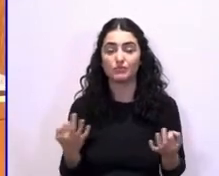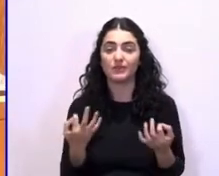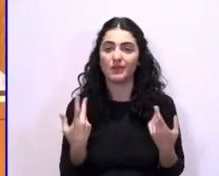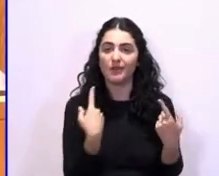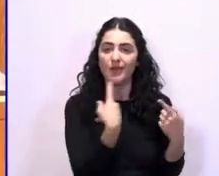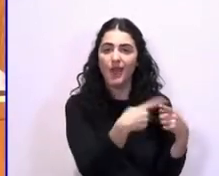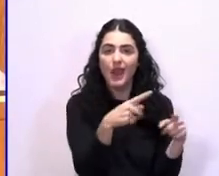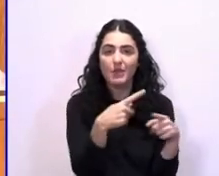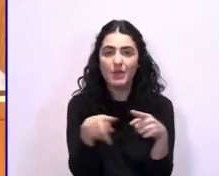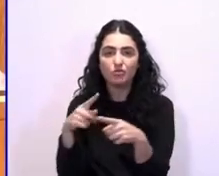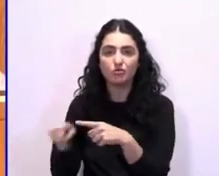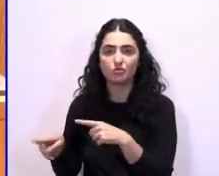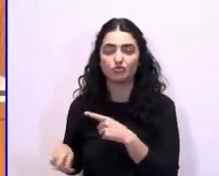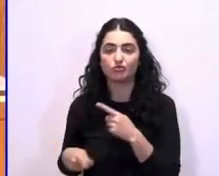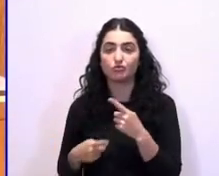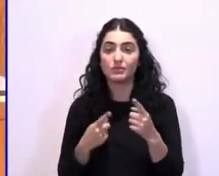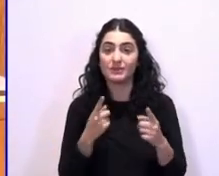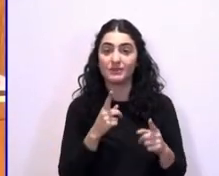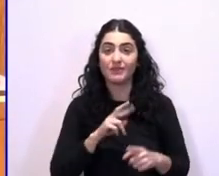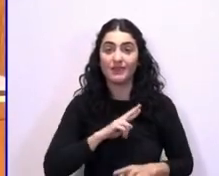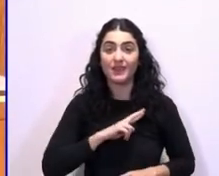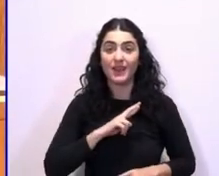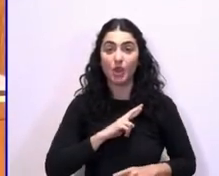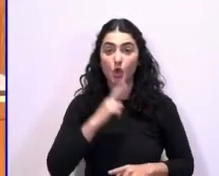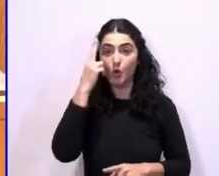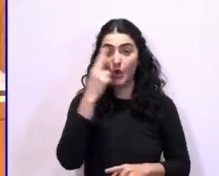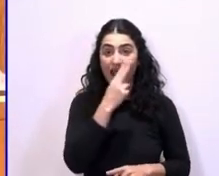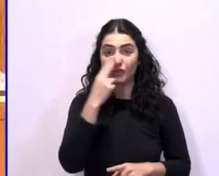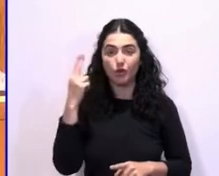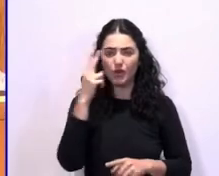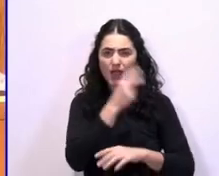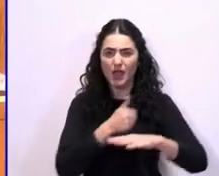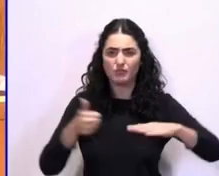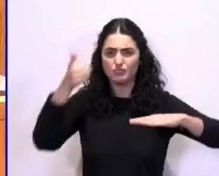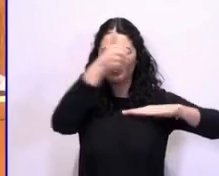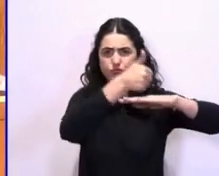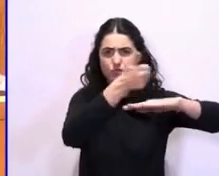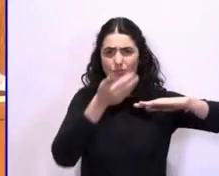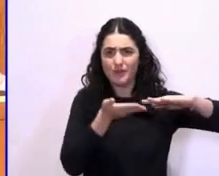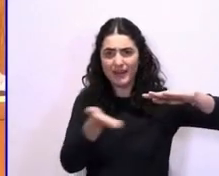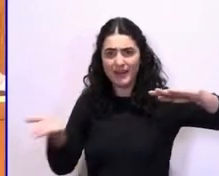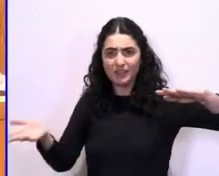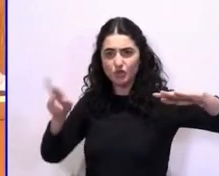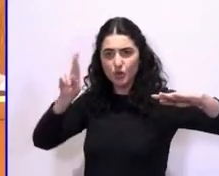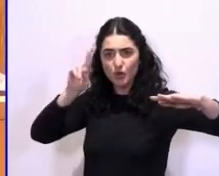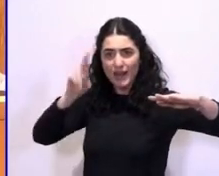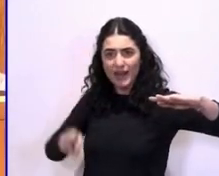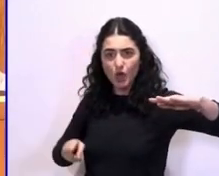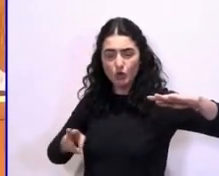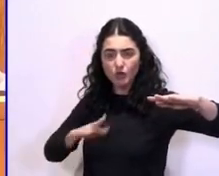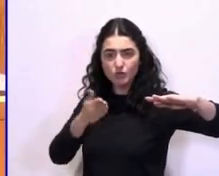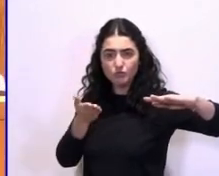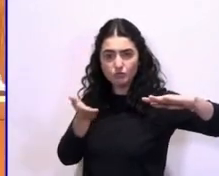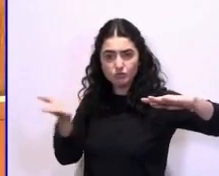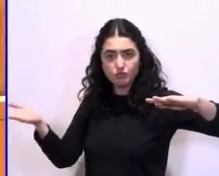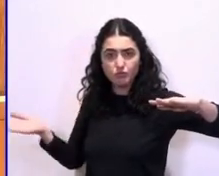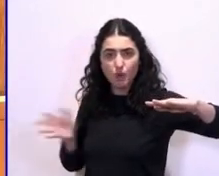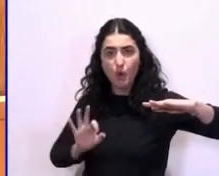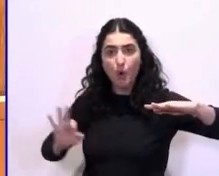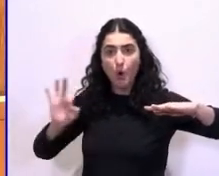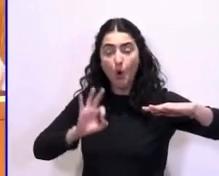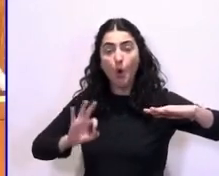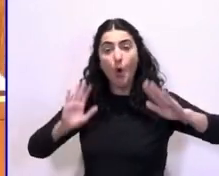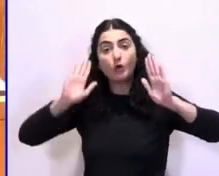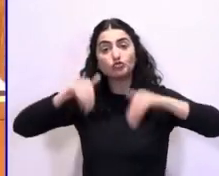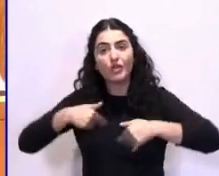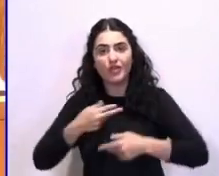que sitúan a la religión católica por encima del resto de religiones o por encima de la ausencia de las religiones.